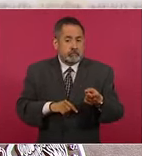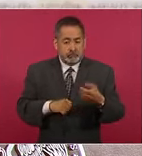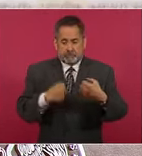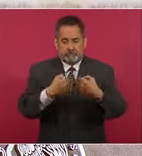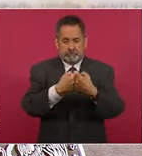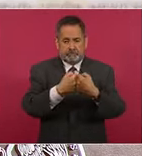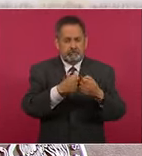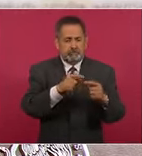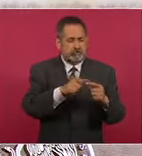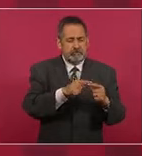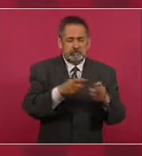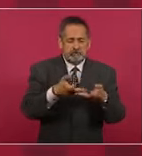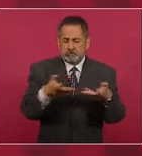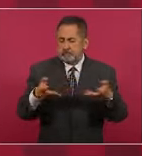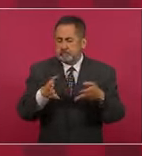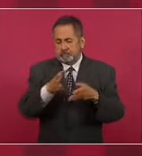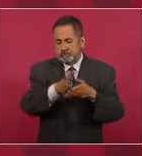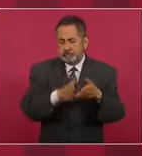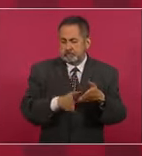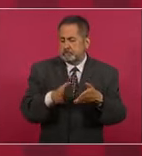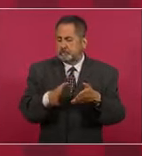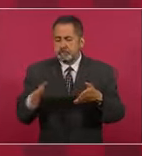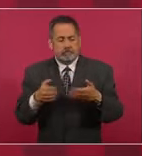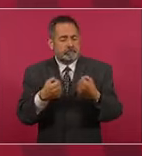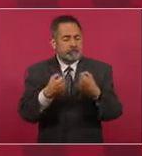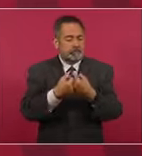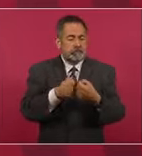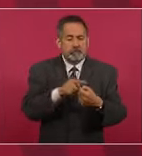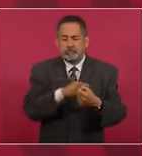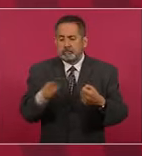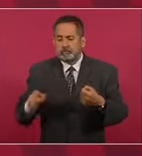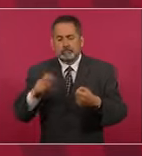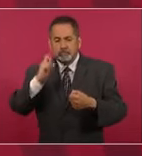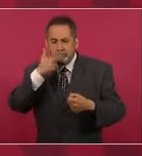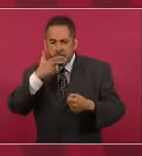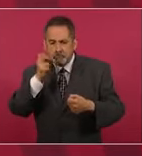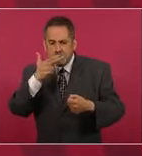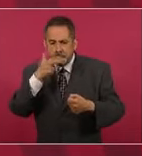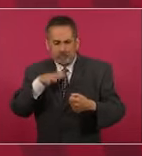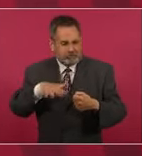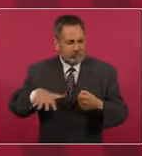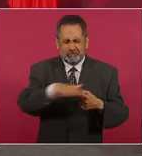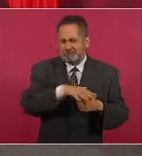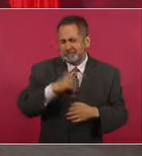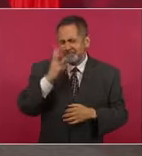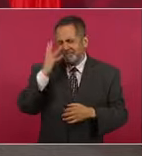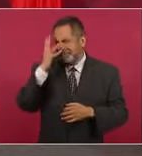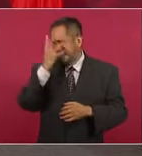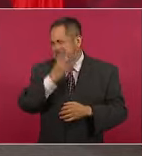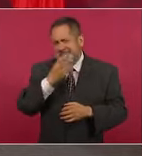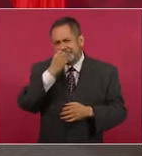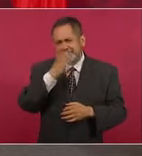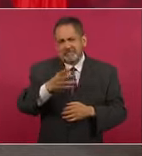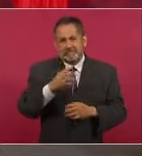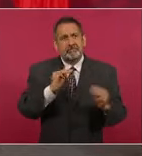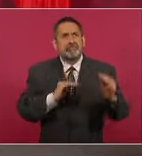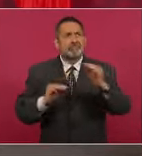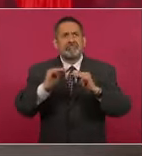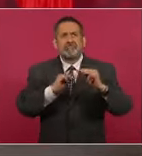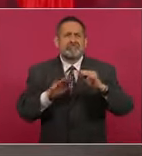limítrofe, sus tierras con Chihuahua, es la